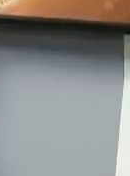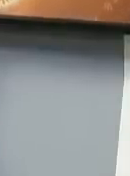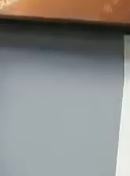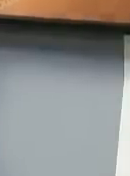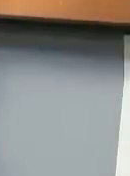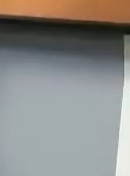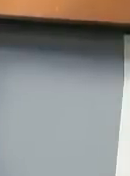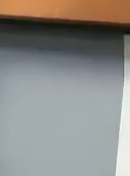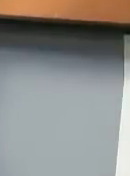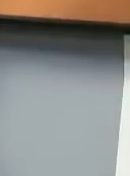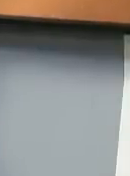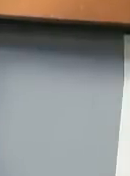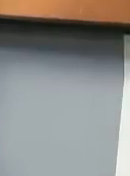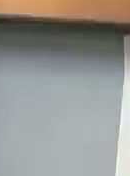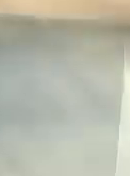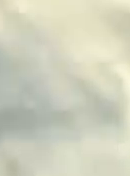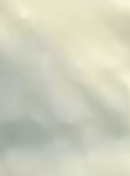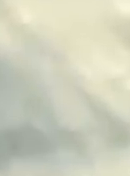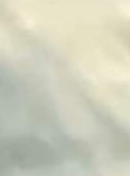te escuchamos.